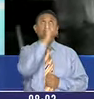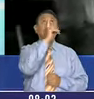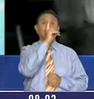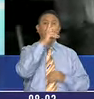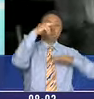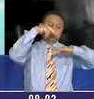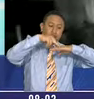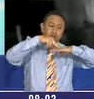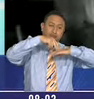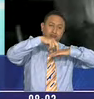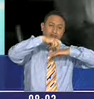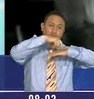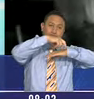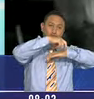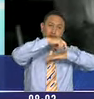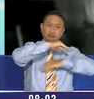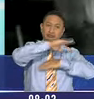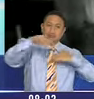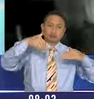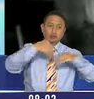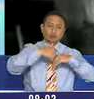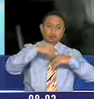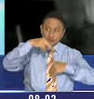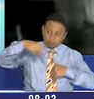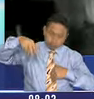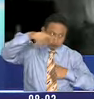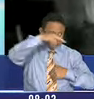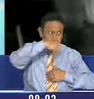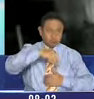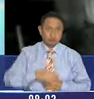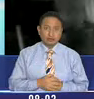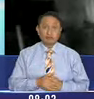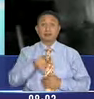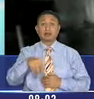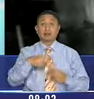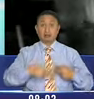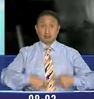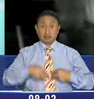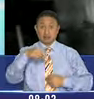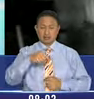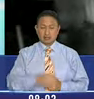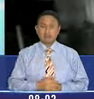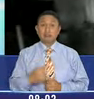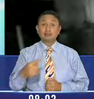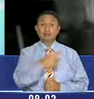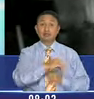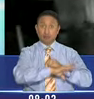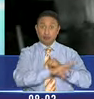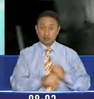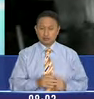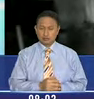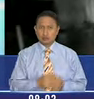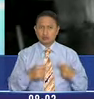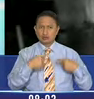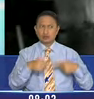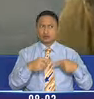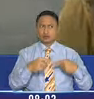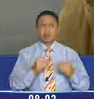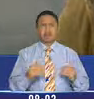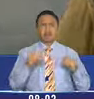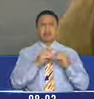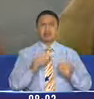terraza. Recorrieron absolutamente toda la vivienda. Quienes viven por la zona dicen que esta clase de robos son cada vez más